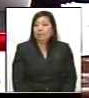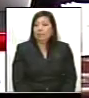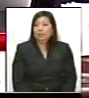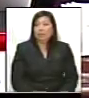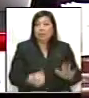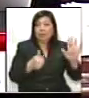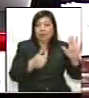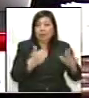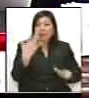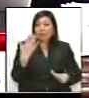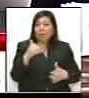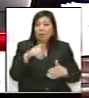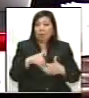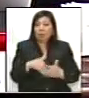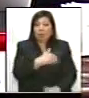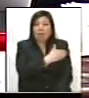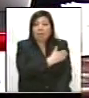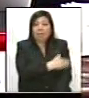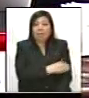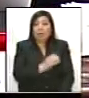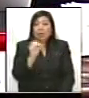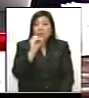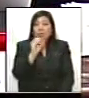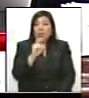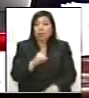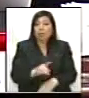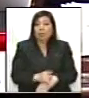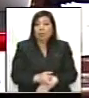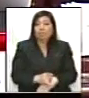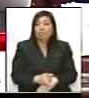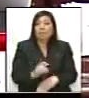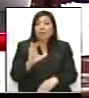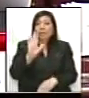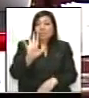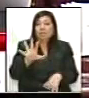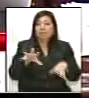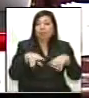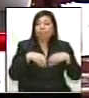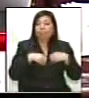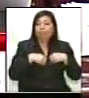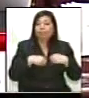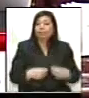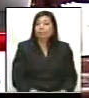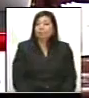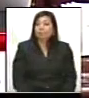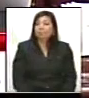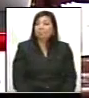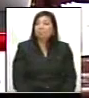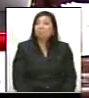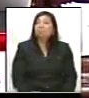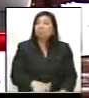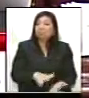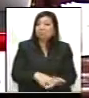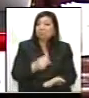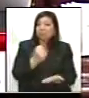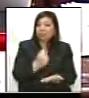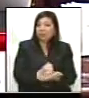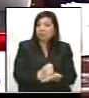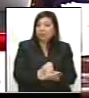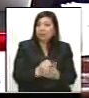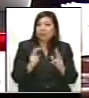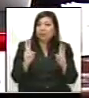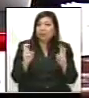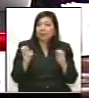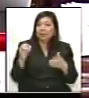75 votos a favor 0 en contra y 5 abstenciones ha sido aprobado en primera votación el